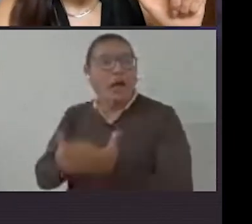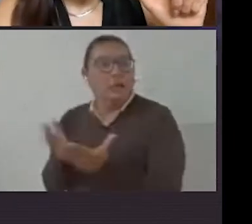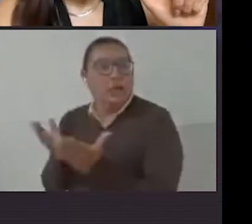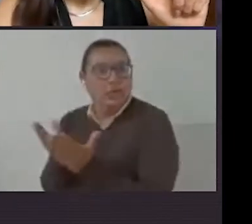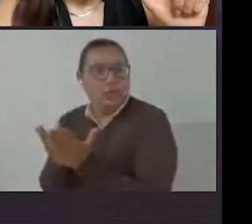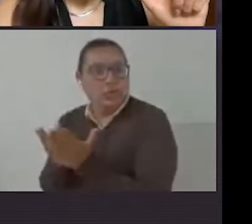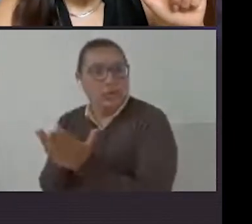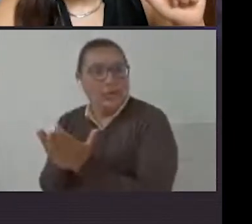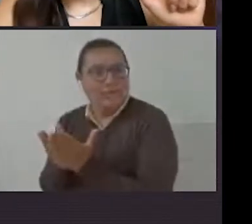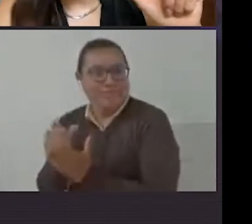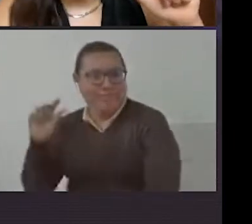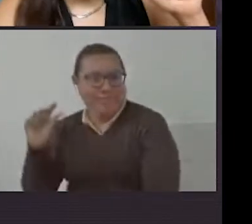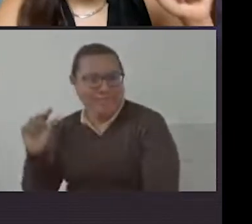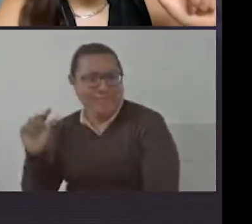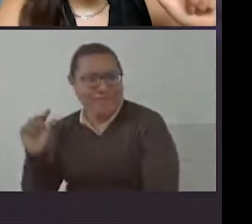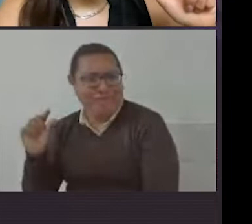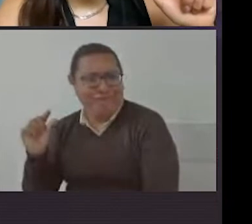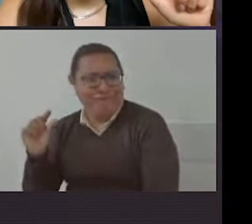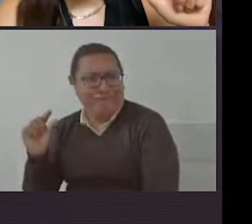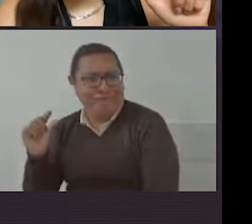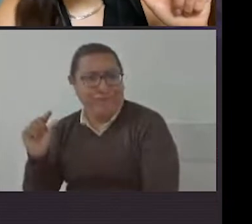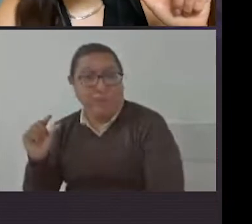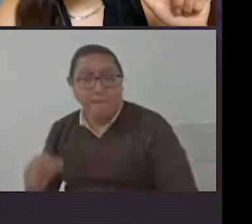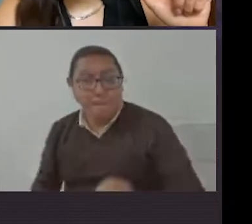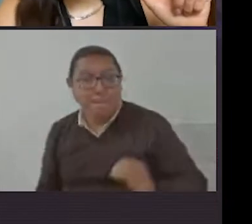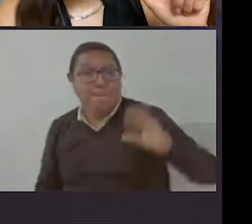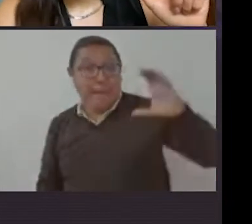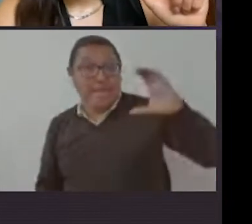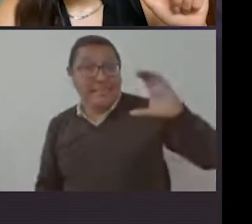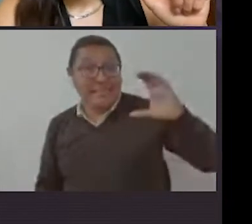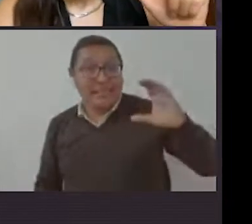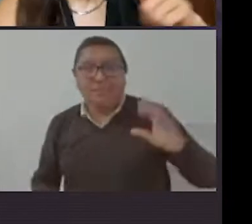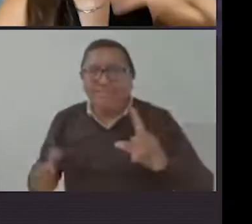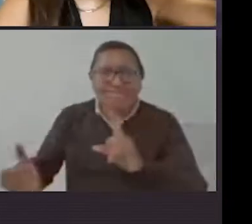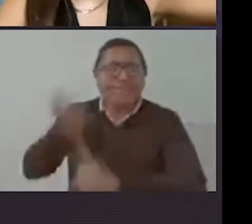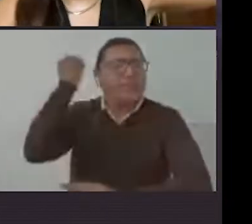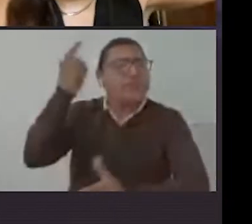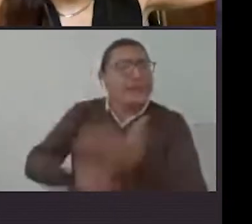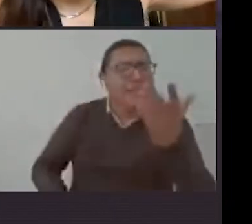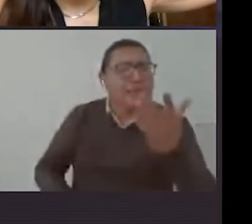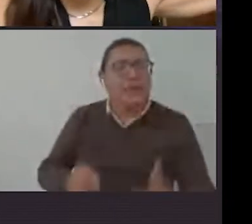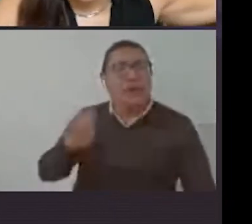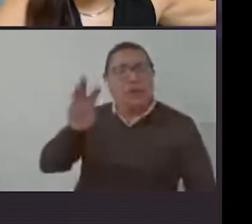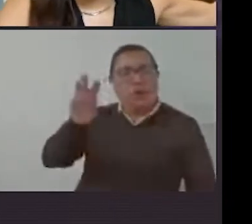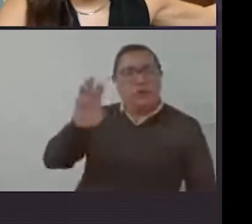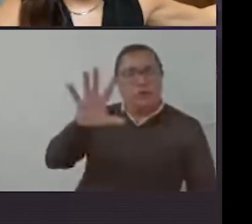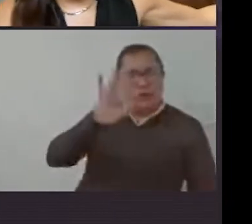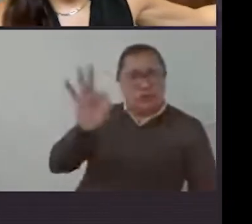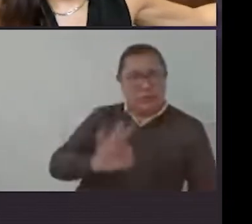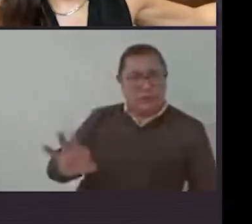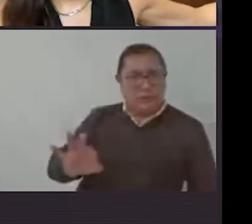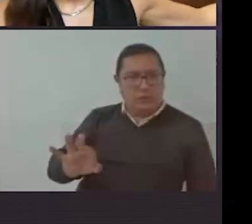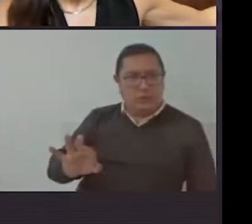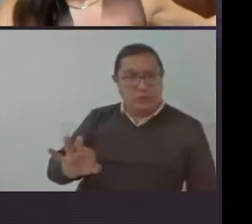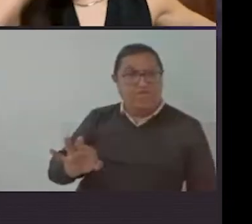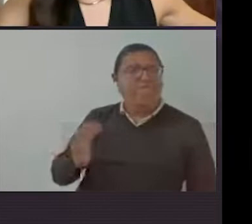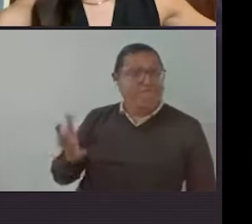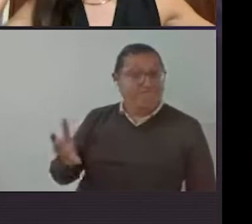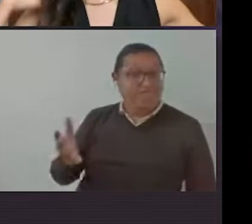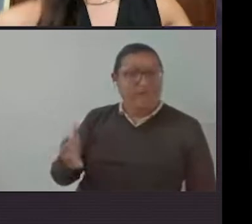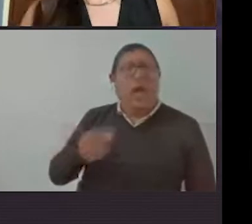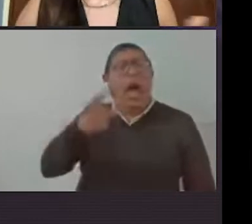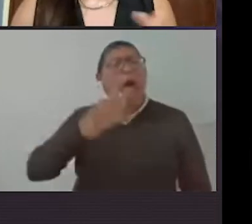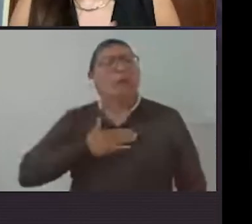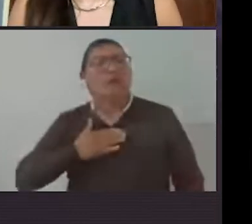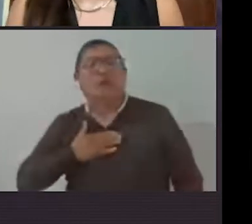de las habilidades técnicas que tengamos, de los certificados que tengamos.